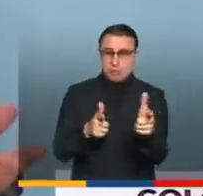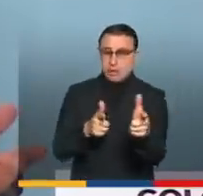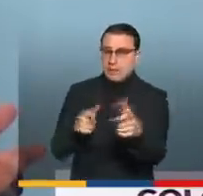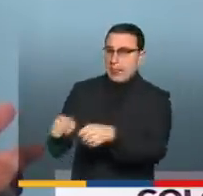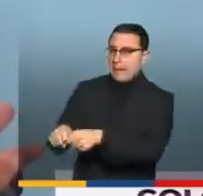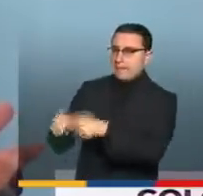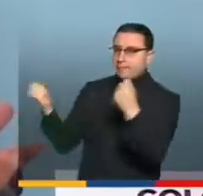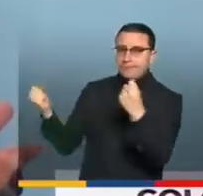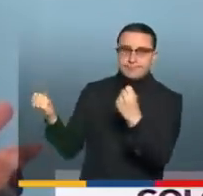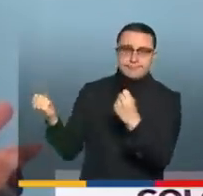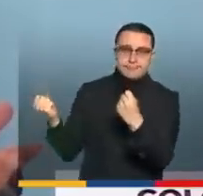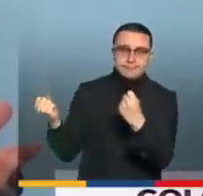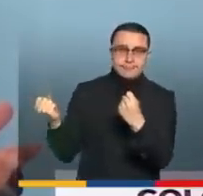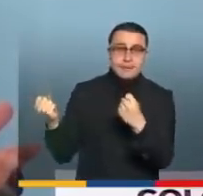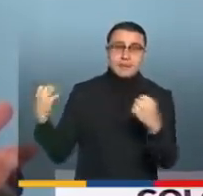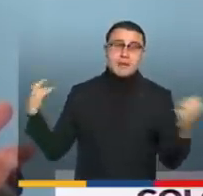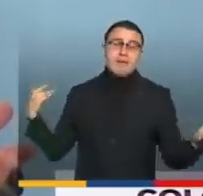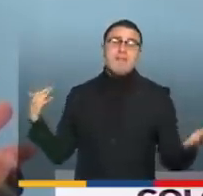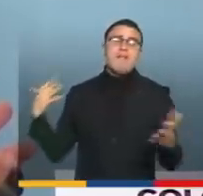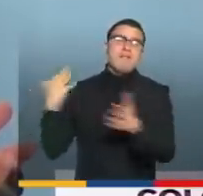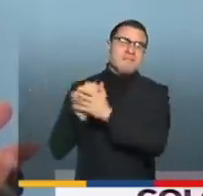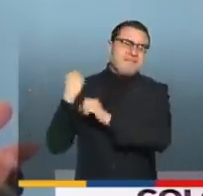Y pasaron años,